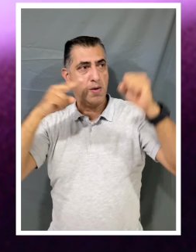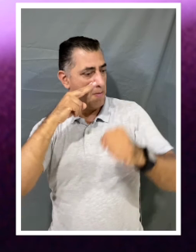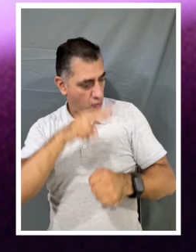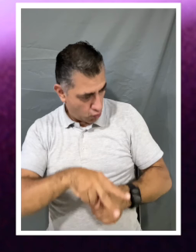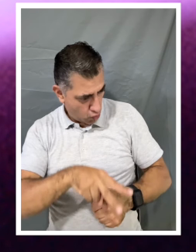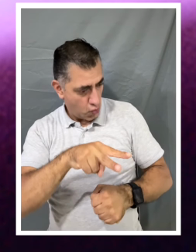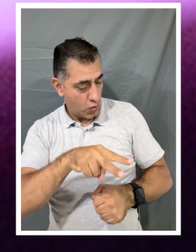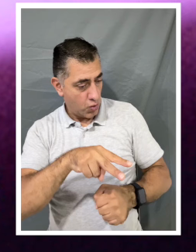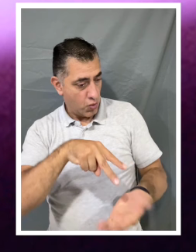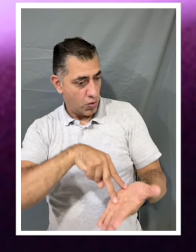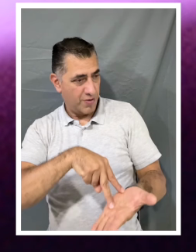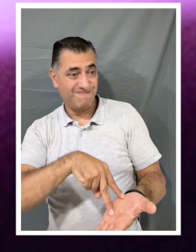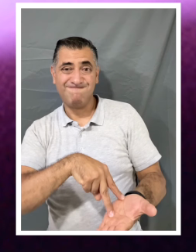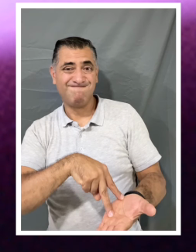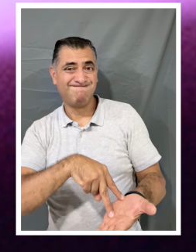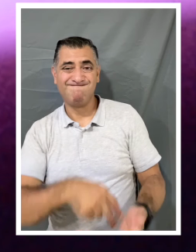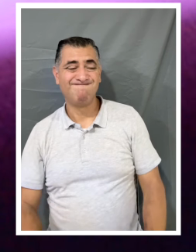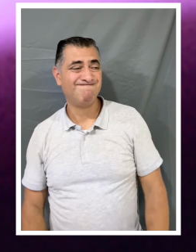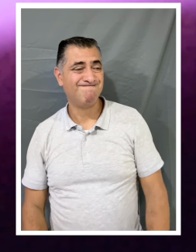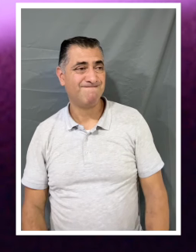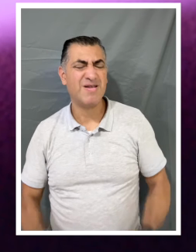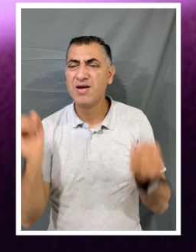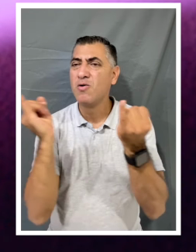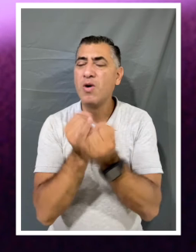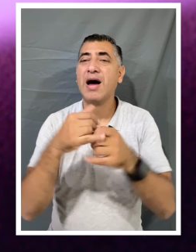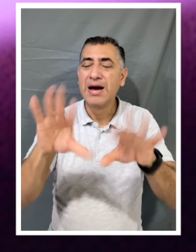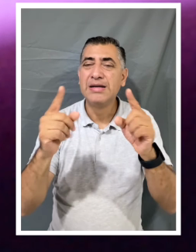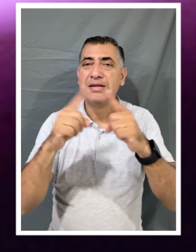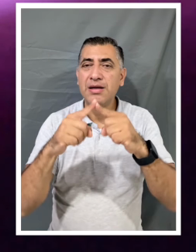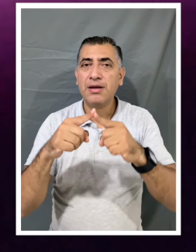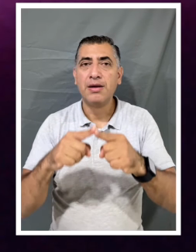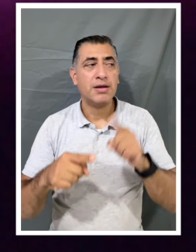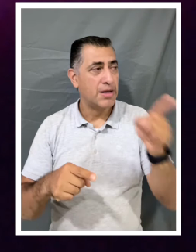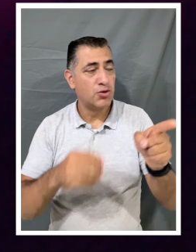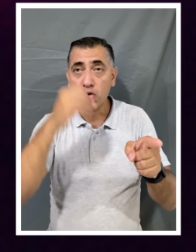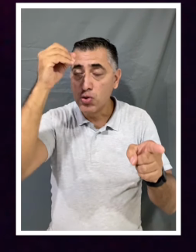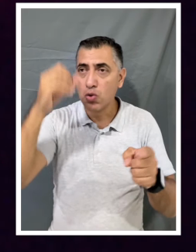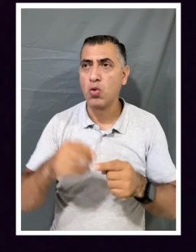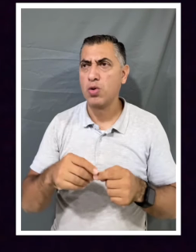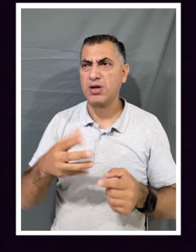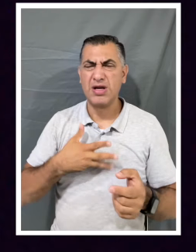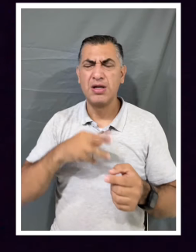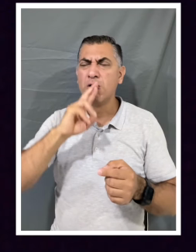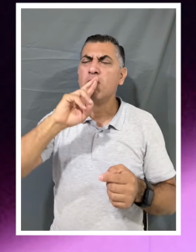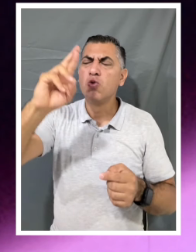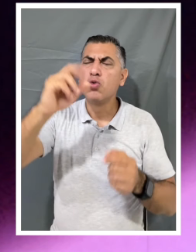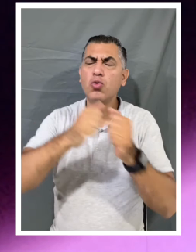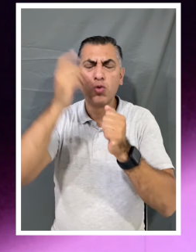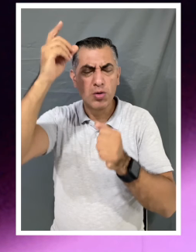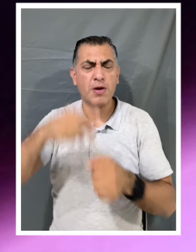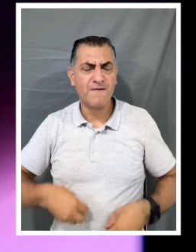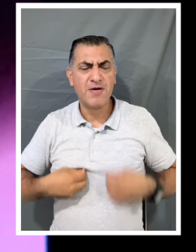sus piernas y parece que están parados de manos así A veces se ve la iglesia Pero hay unos que oran y tienen una relación con Dios y viven en